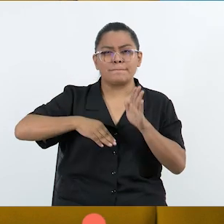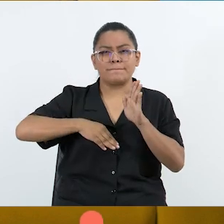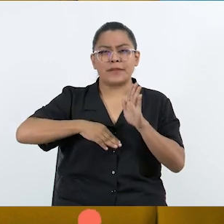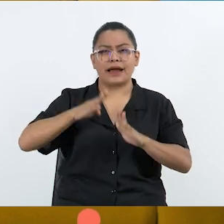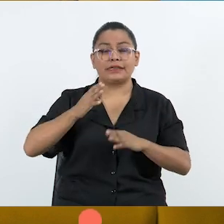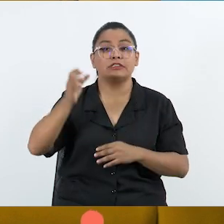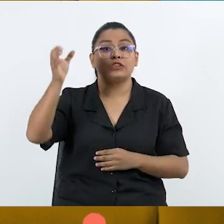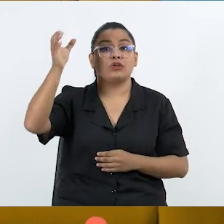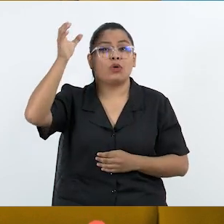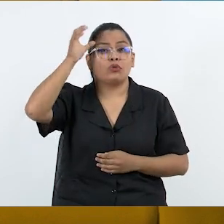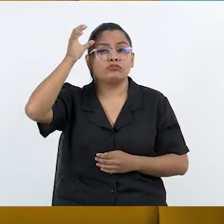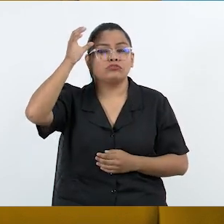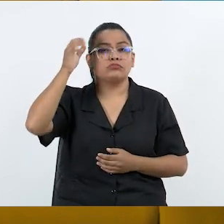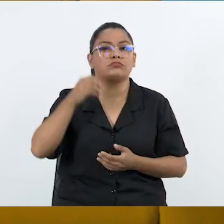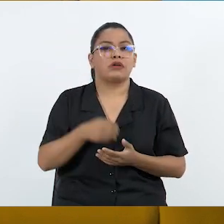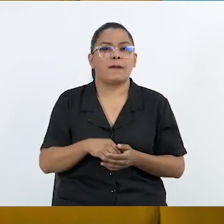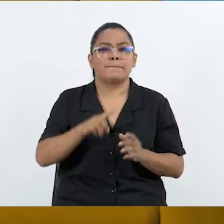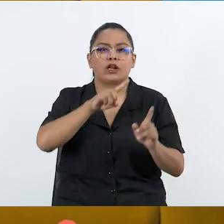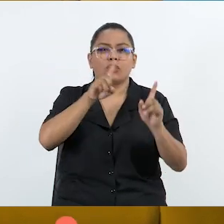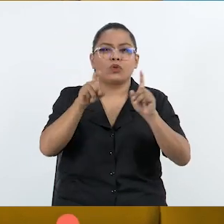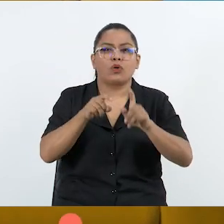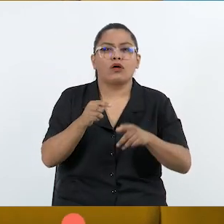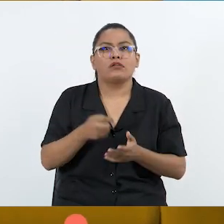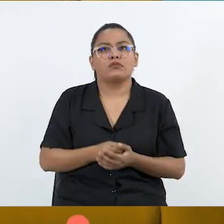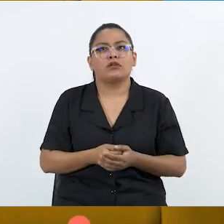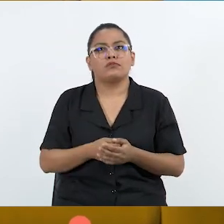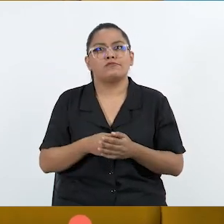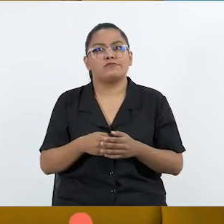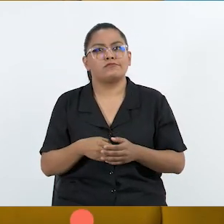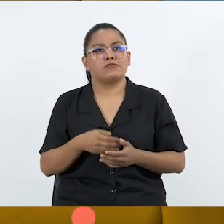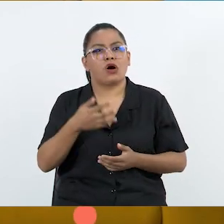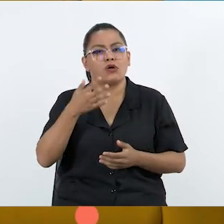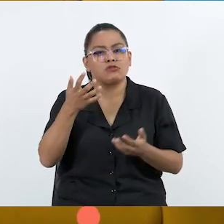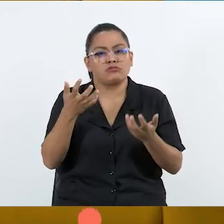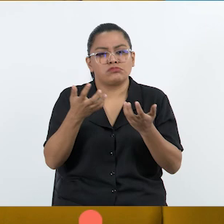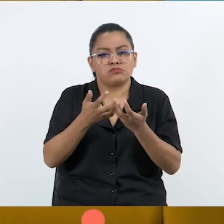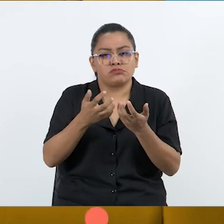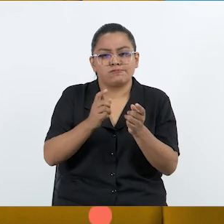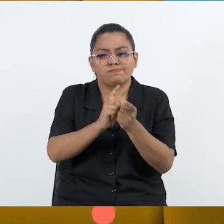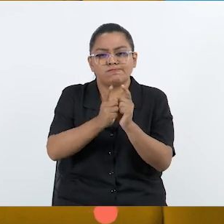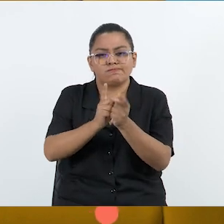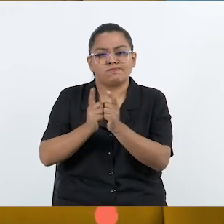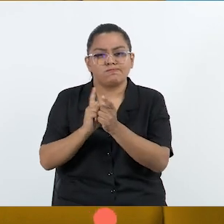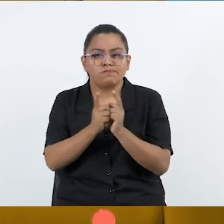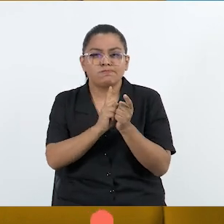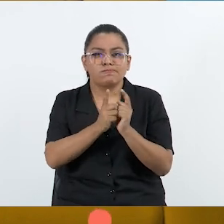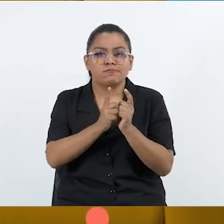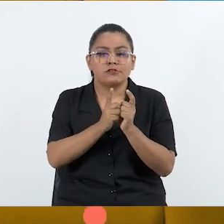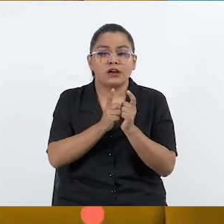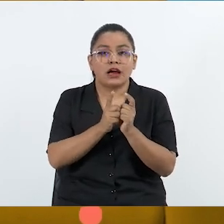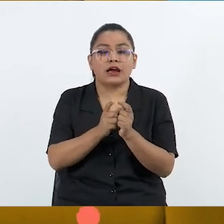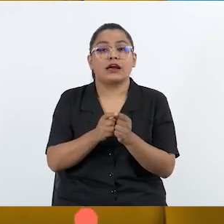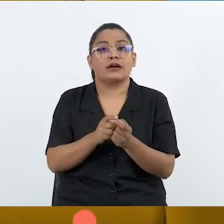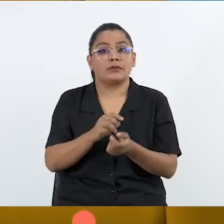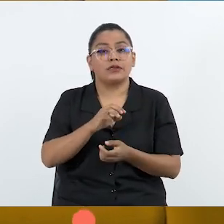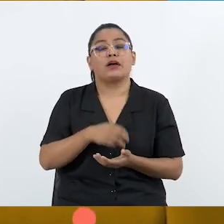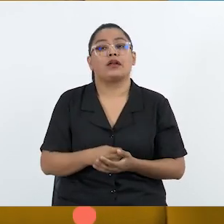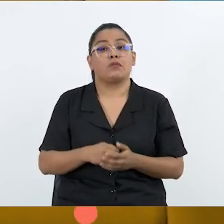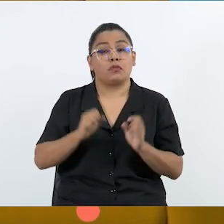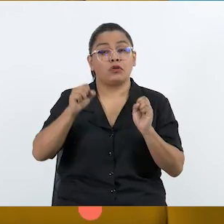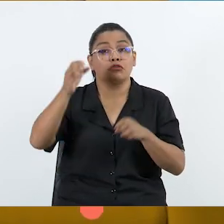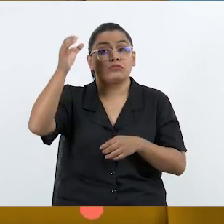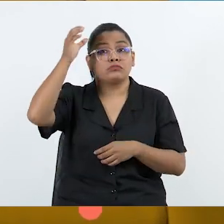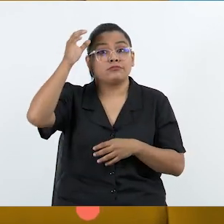preguntas filosóficas que van más allá de los conceptos. Preguntas que lleven a la interacción con otros y